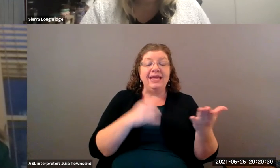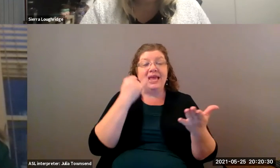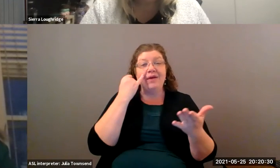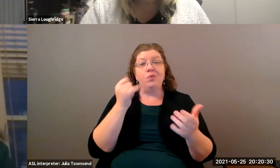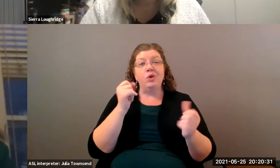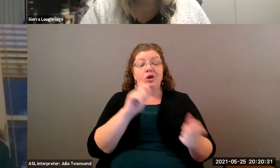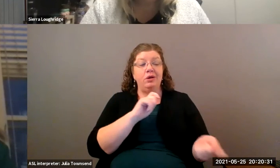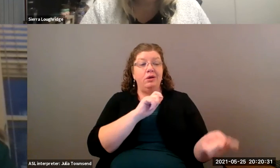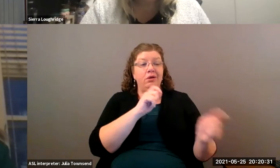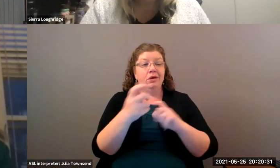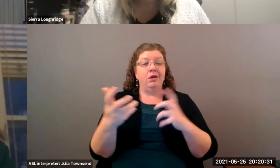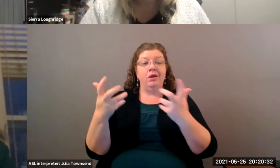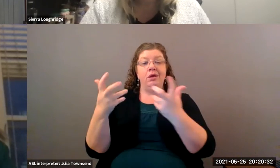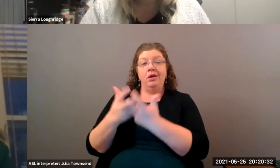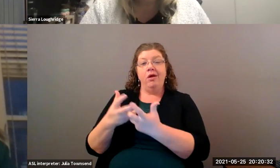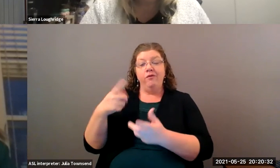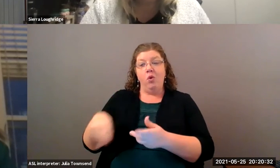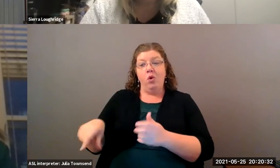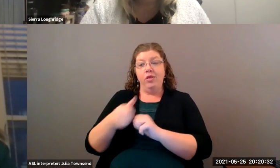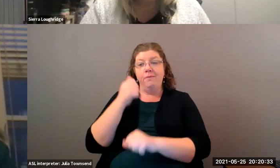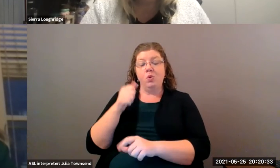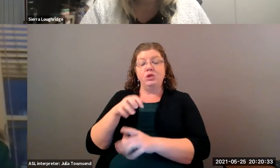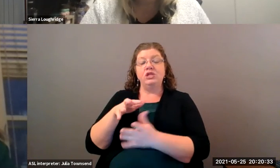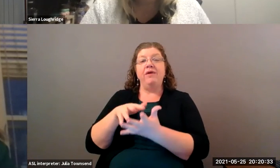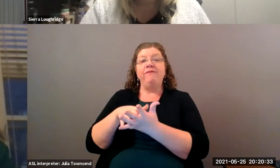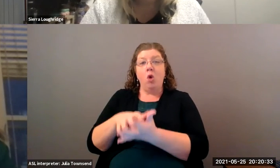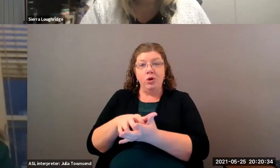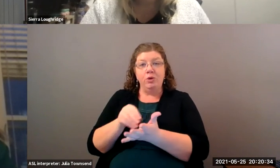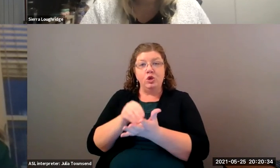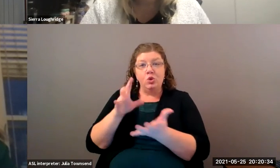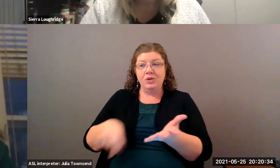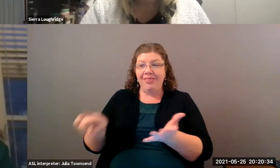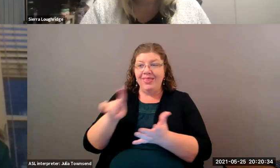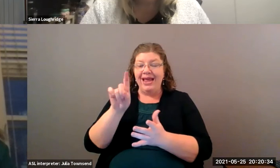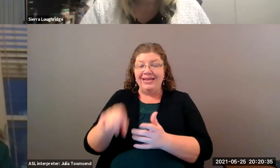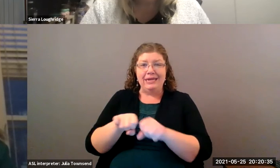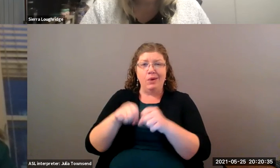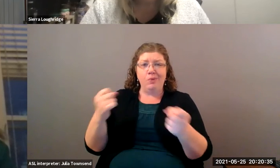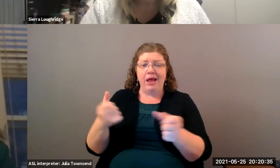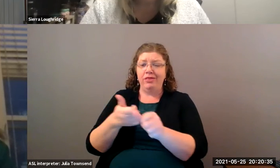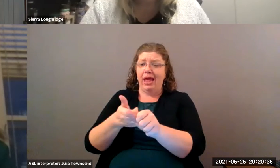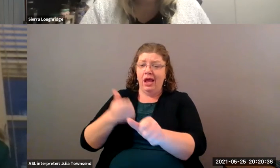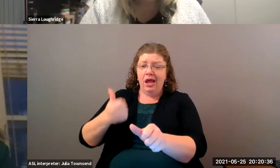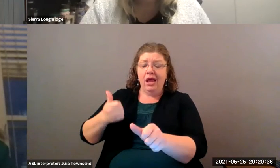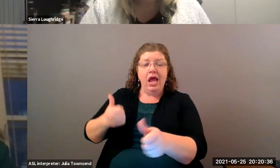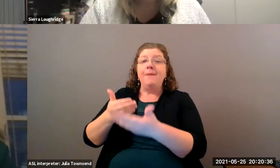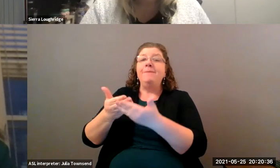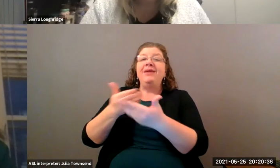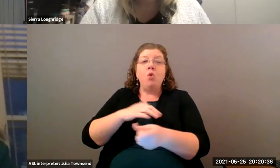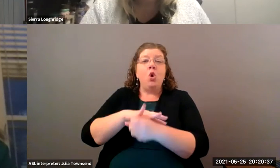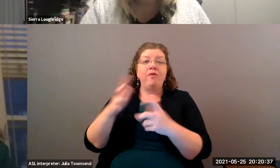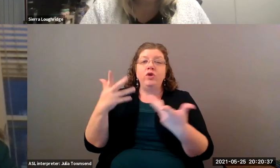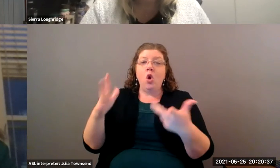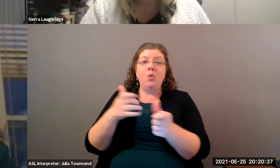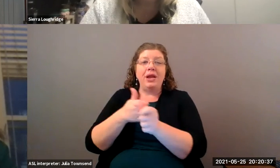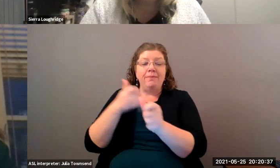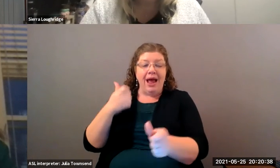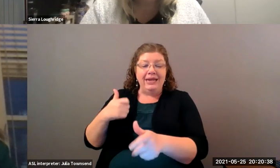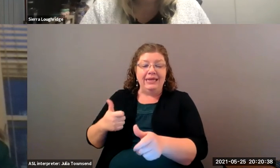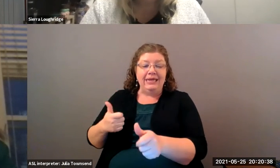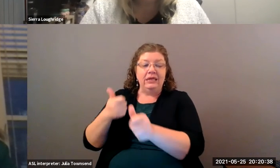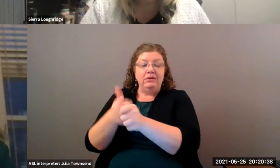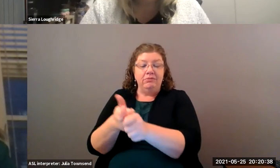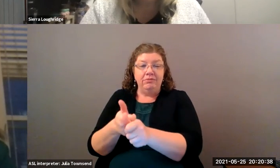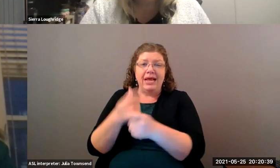podrían como estos talleres y todas estas cosas tienen que ser para los estudiantes más vulnerables porque están